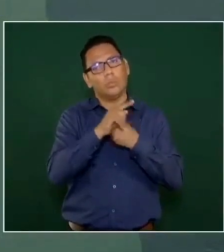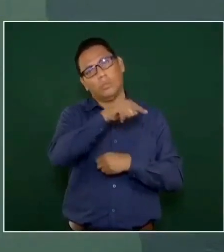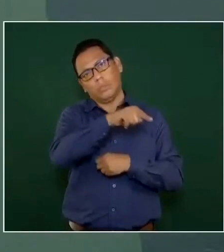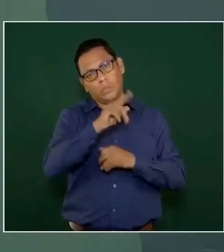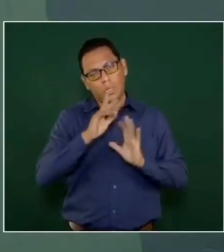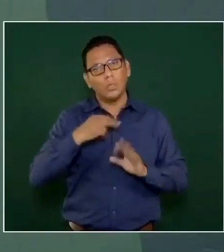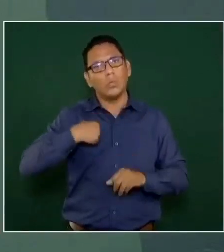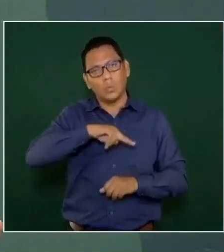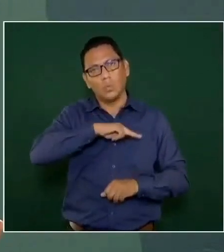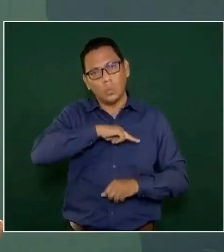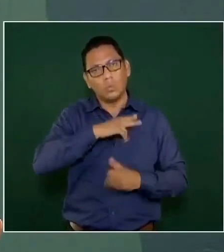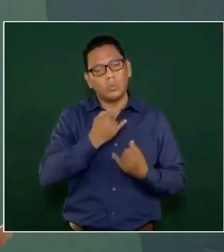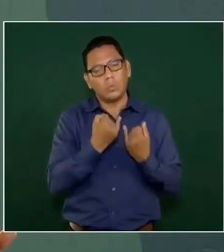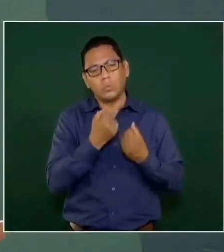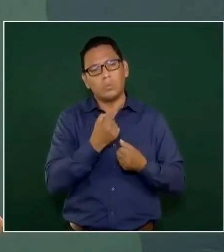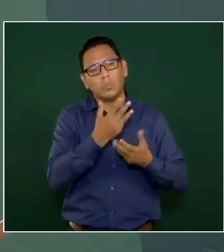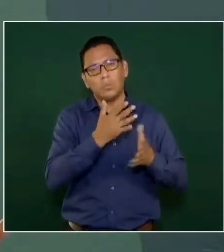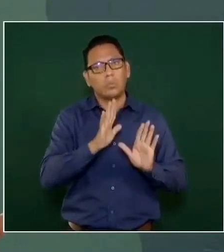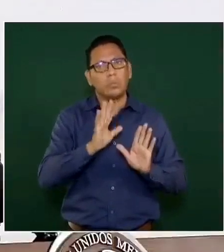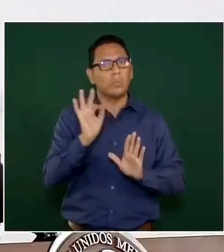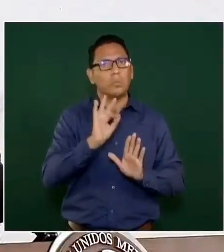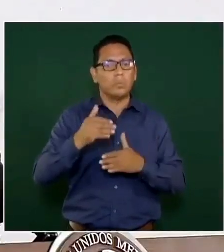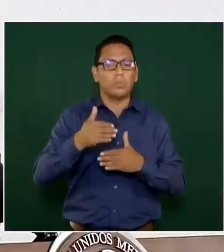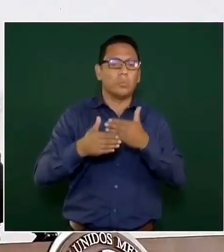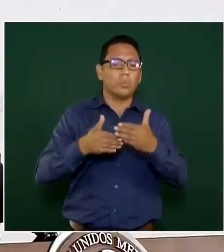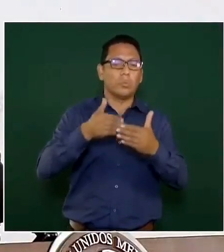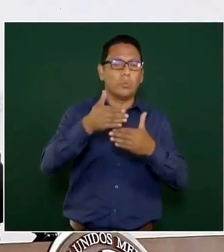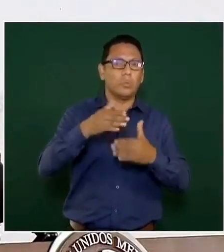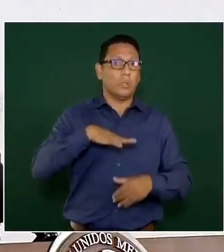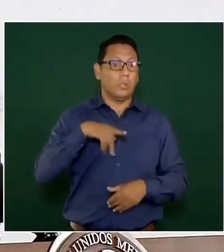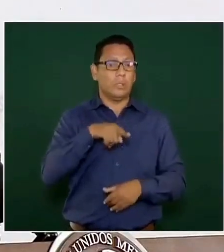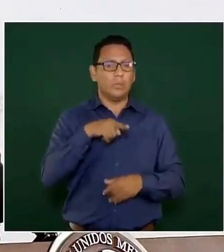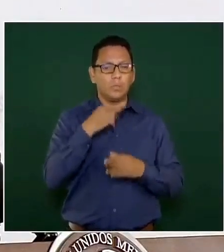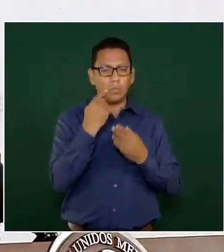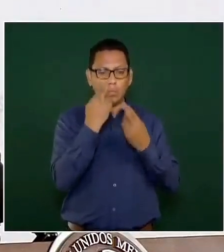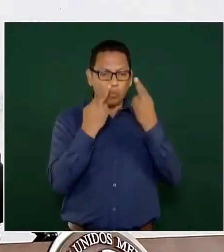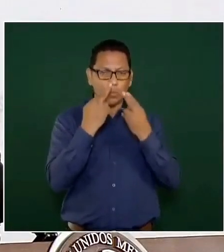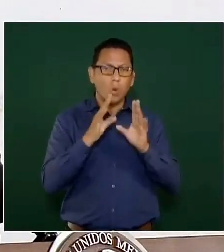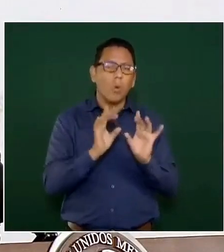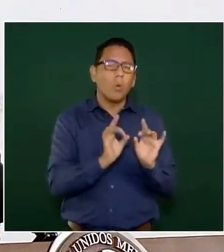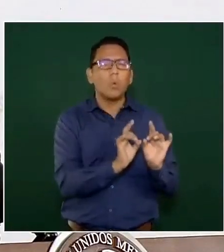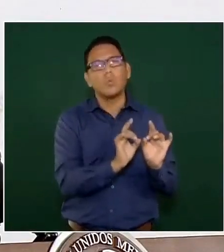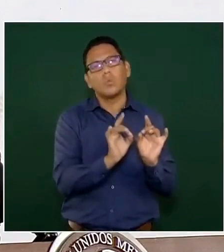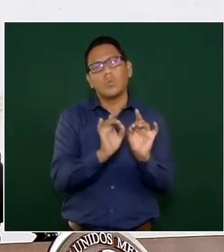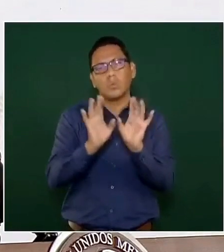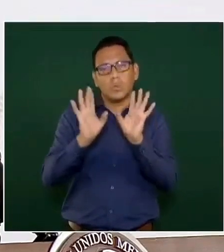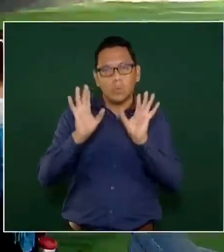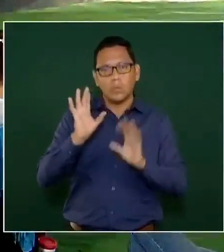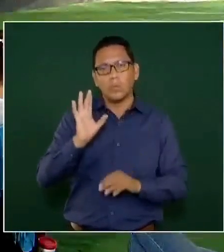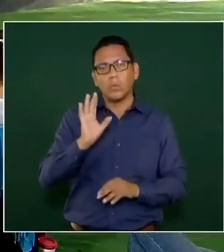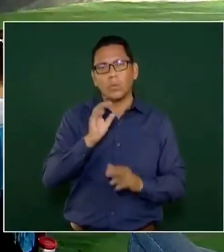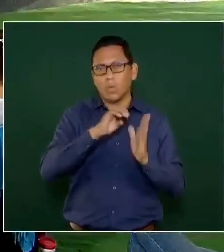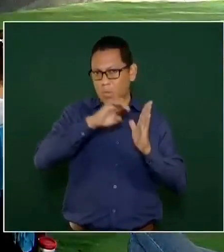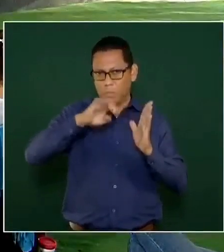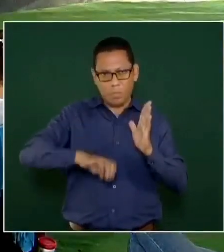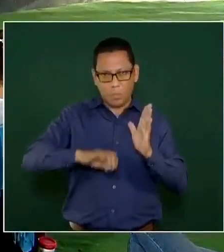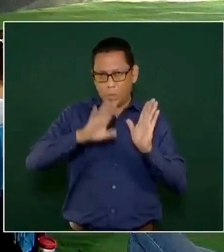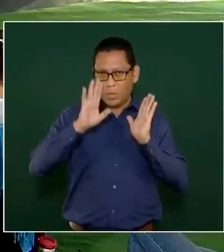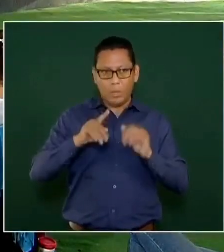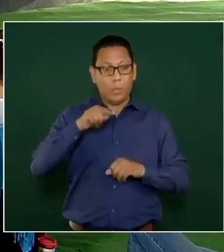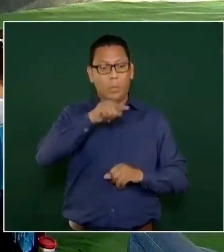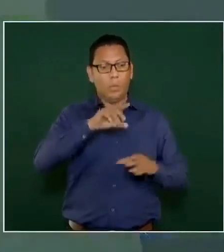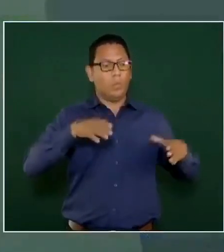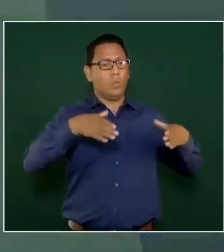peruano. Ha habido algunos procesos en los cuales o ciertos actos, por ejemplo en el